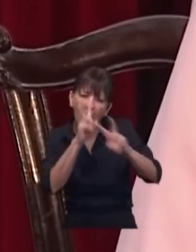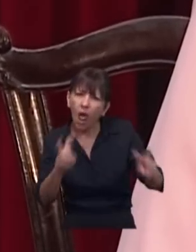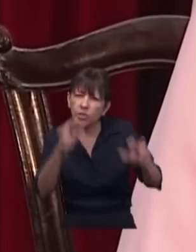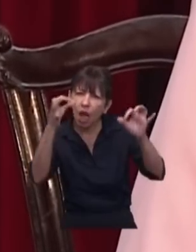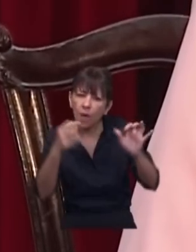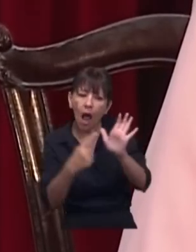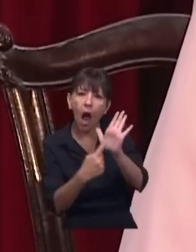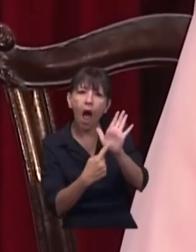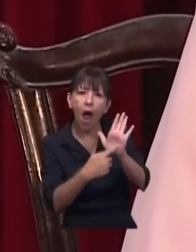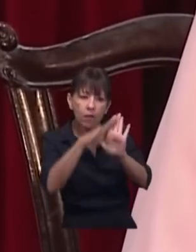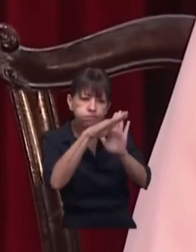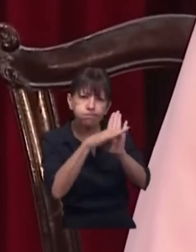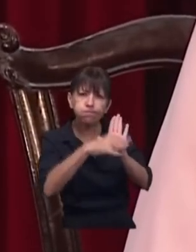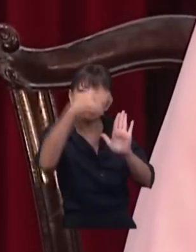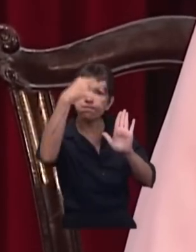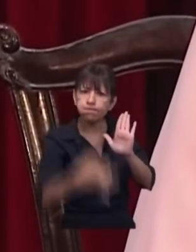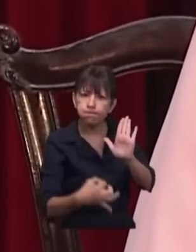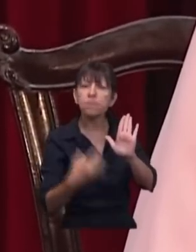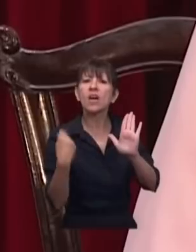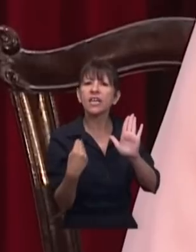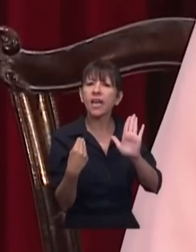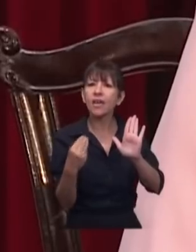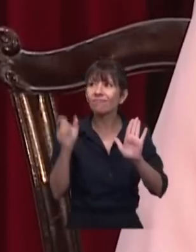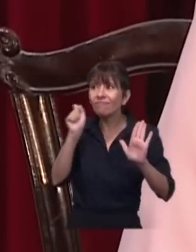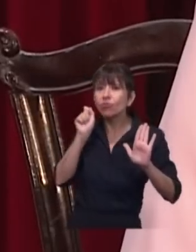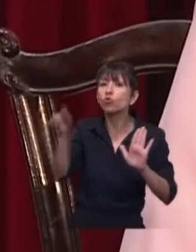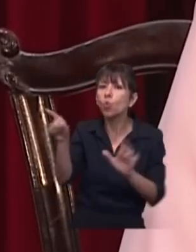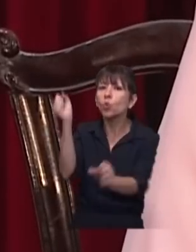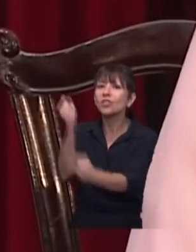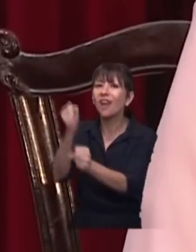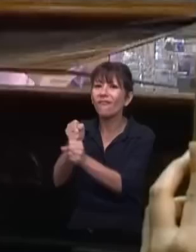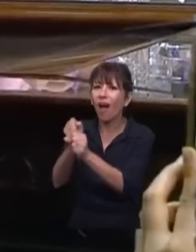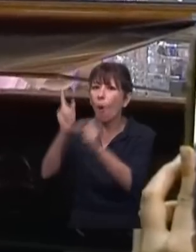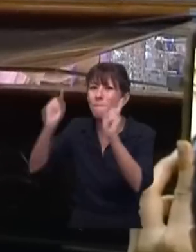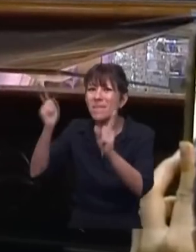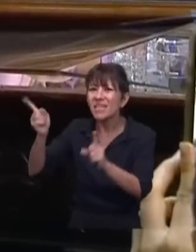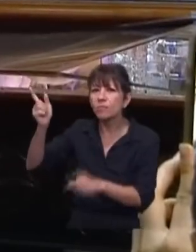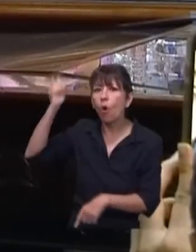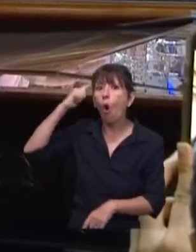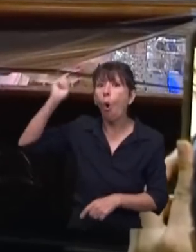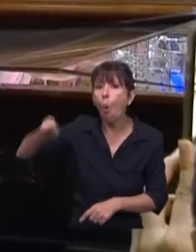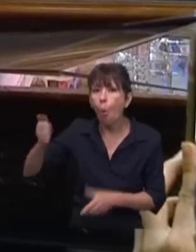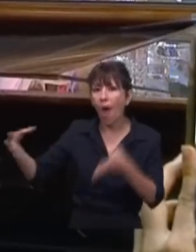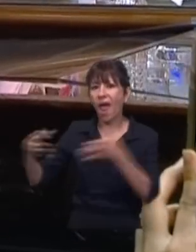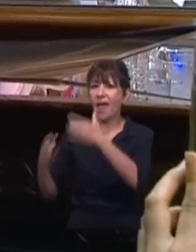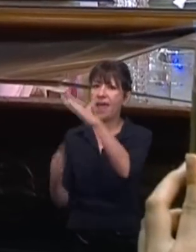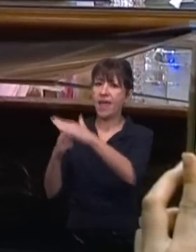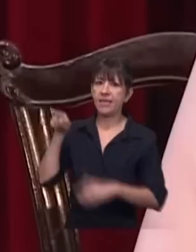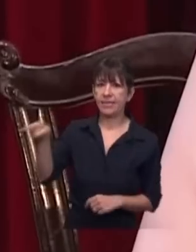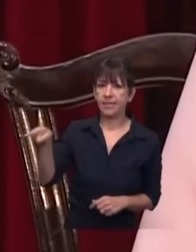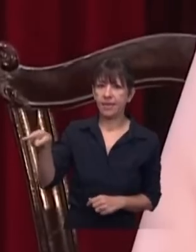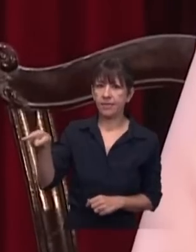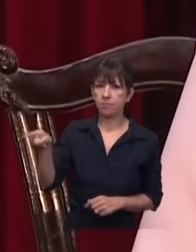y en la instancia que corresponde el desempeño de los magistrados que conforman la Corte Suprema de Justicia de la